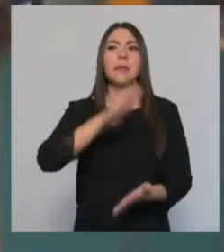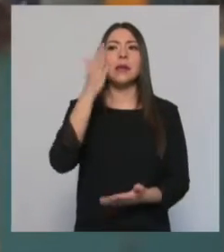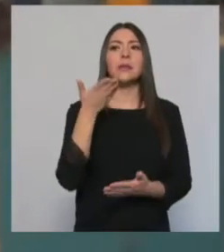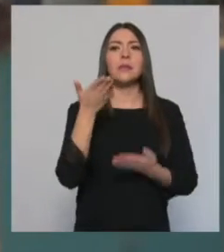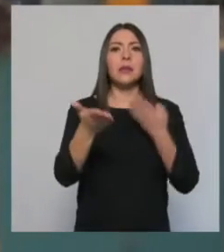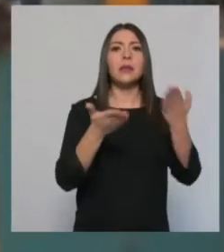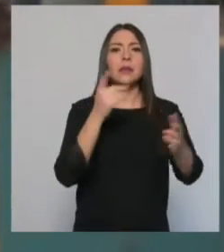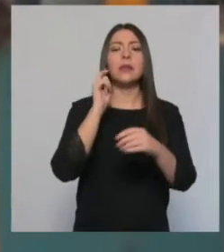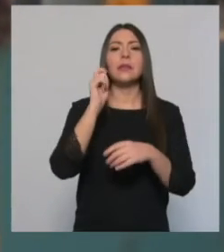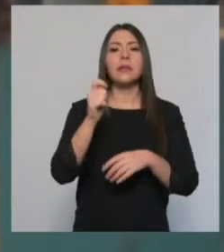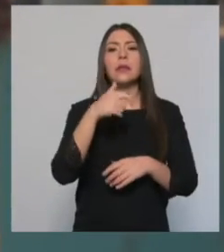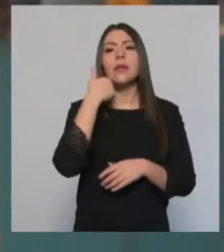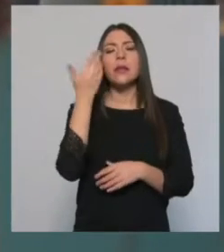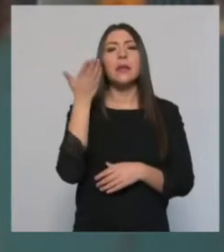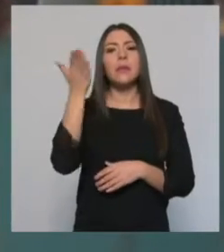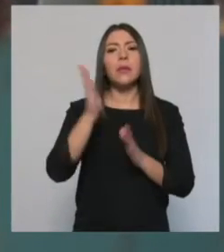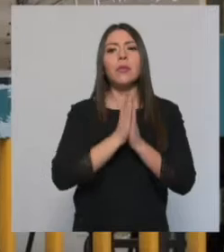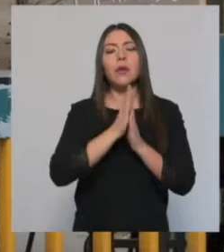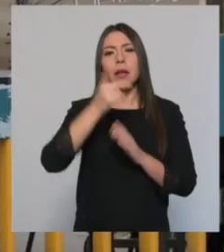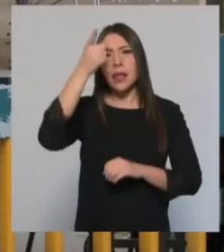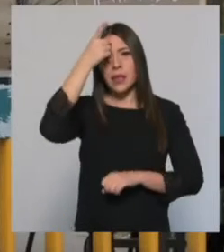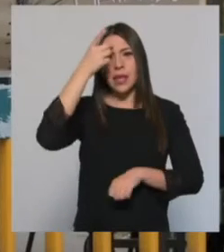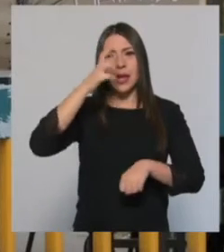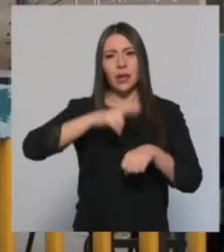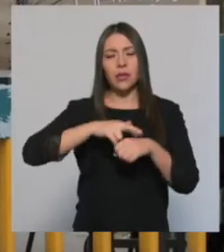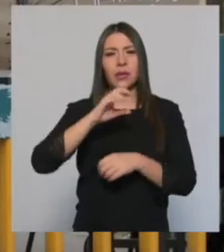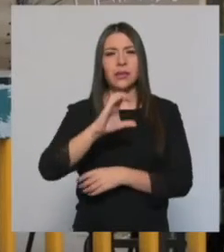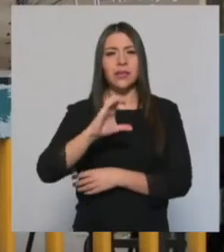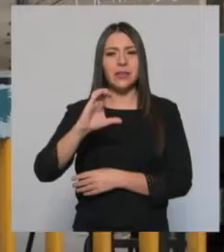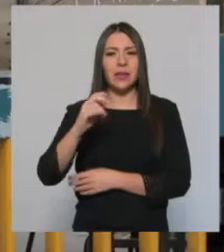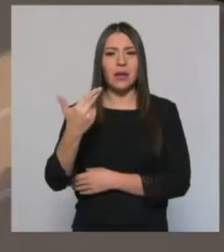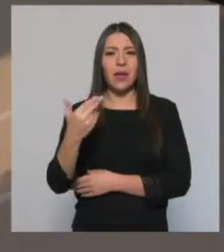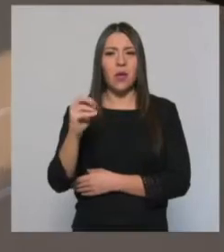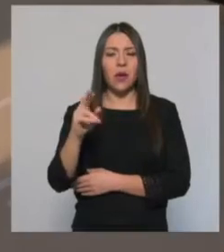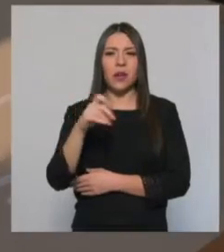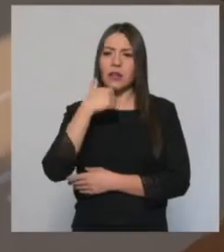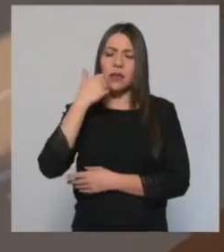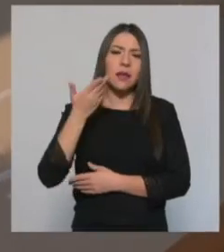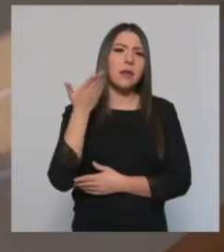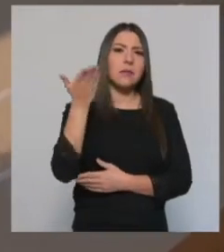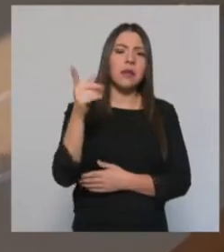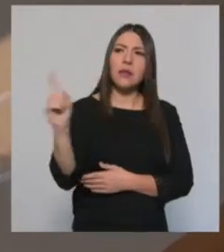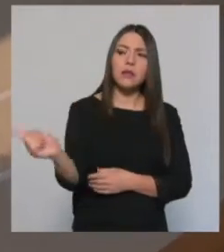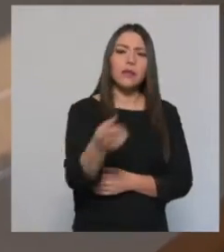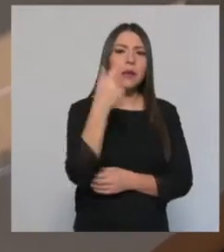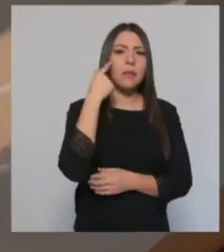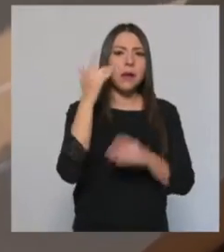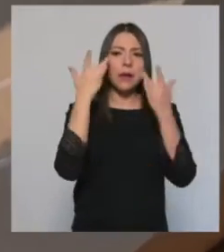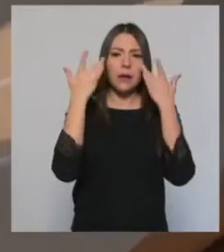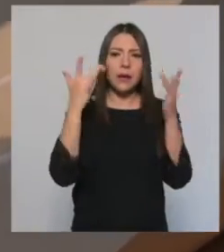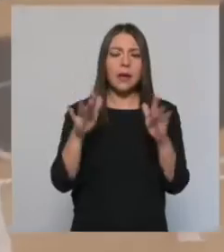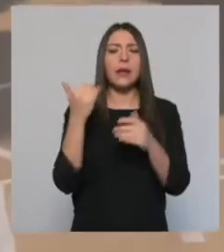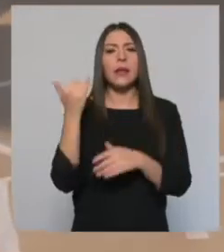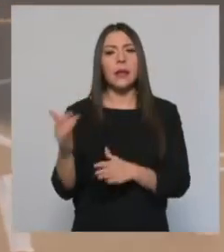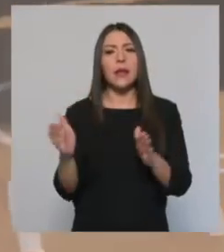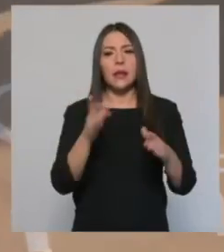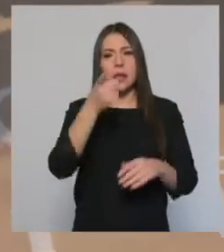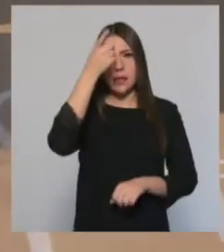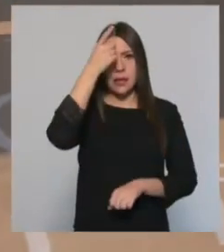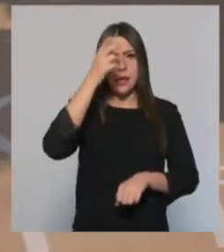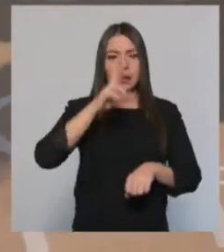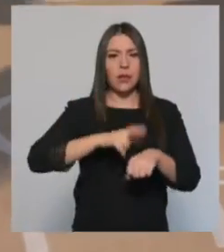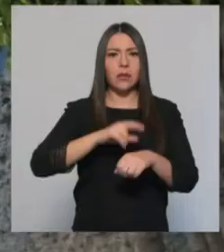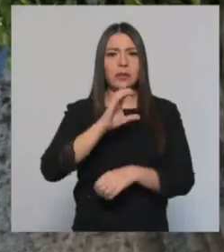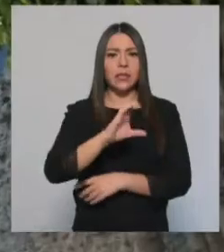del director del plantel CCH Oriente, Víctor Efraín Peralta Terrazas, y la renuncia del director general de CCH,